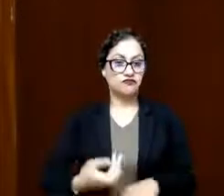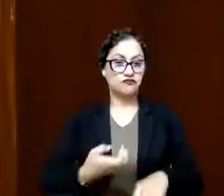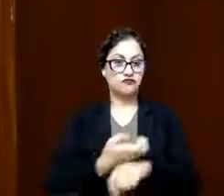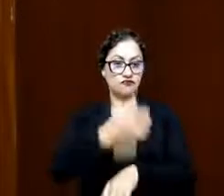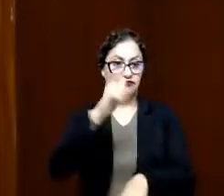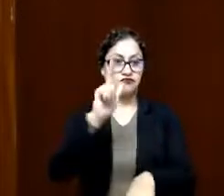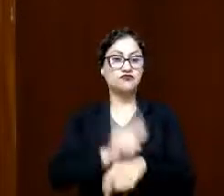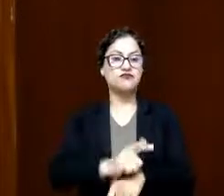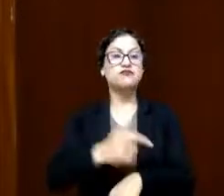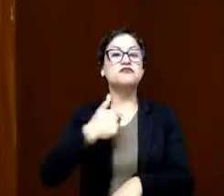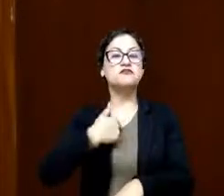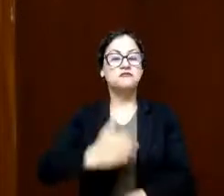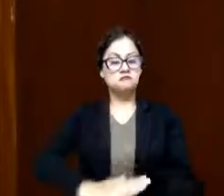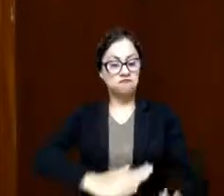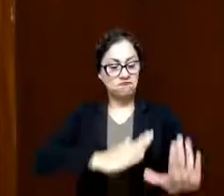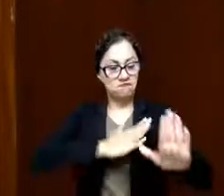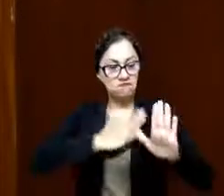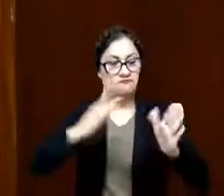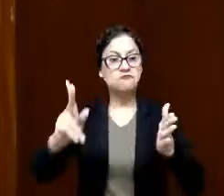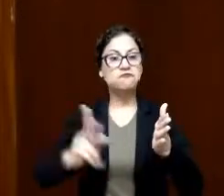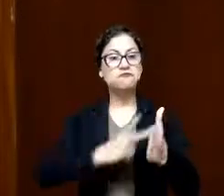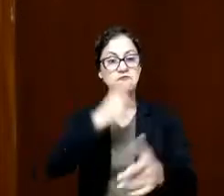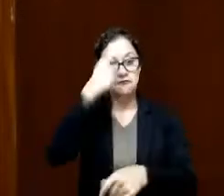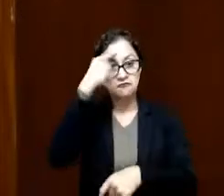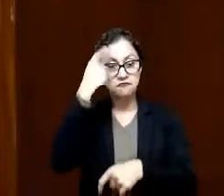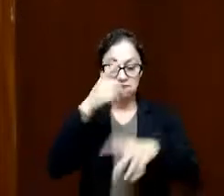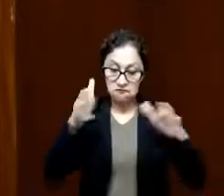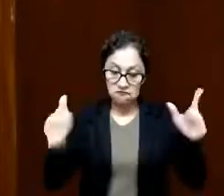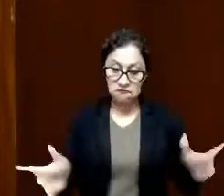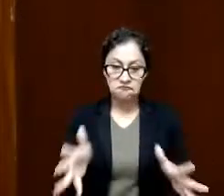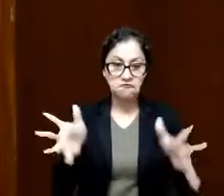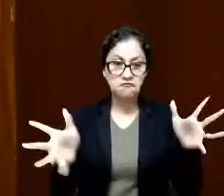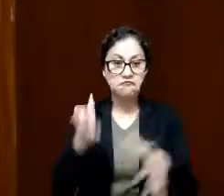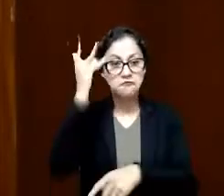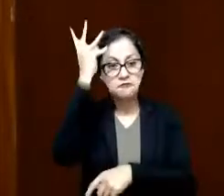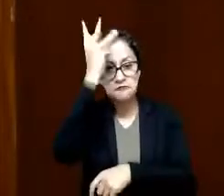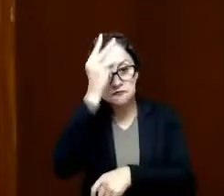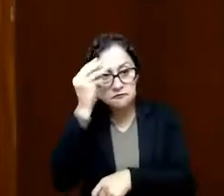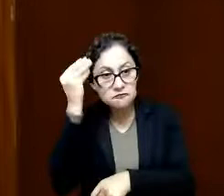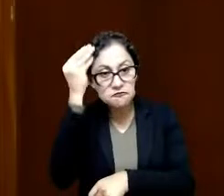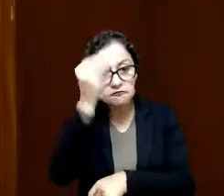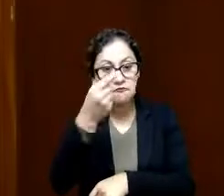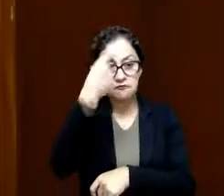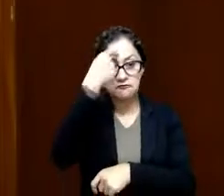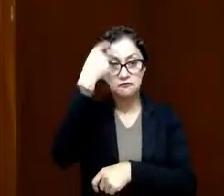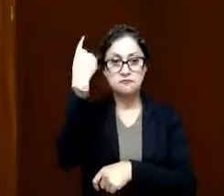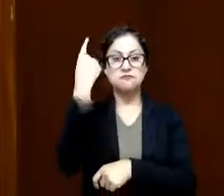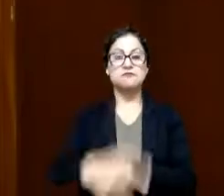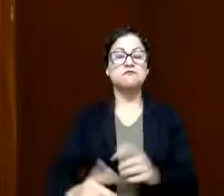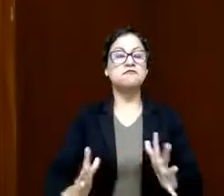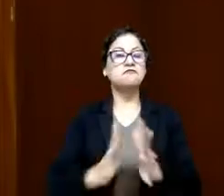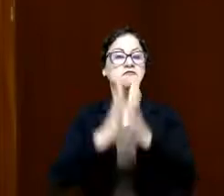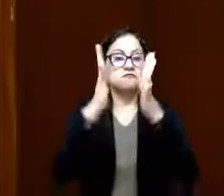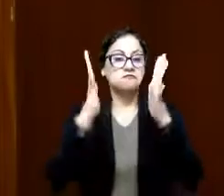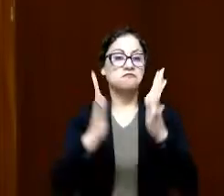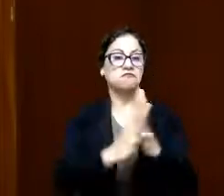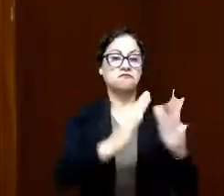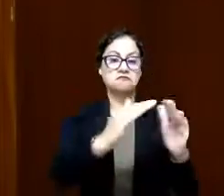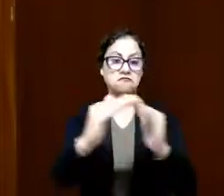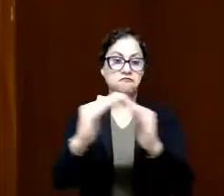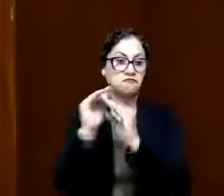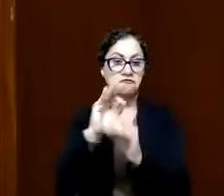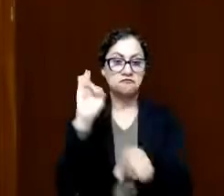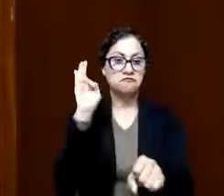creando e impulsando espacios de reflexión para impulsar la igualdad efectiva y real, así como el